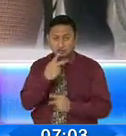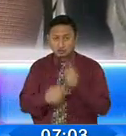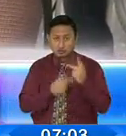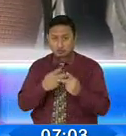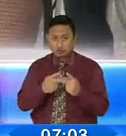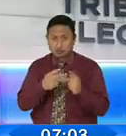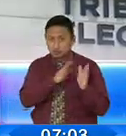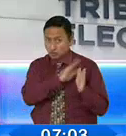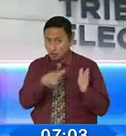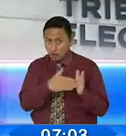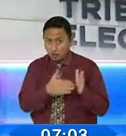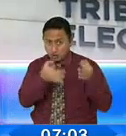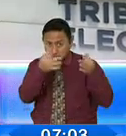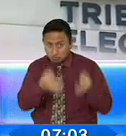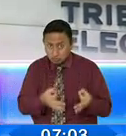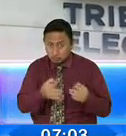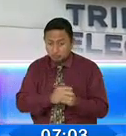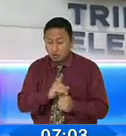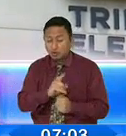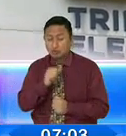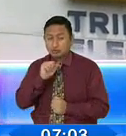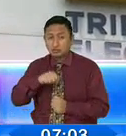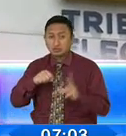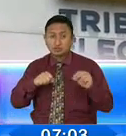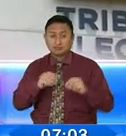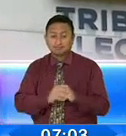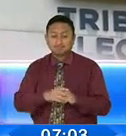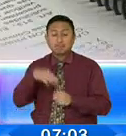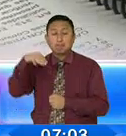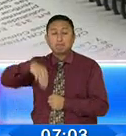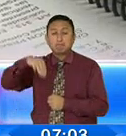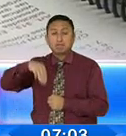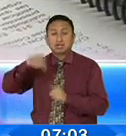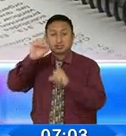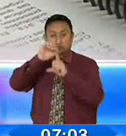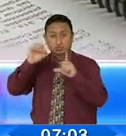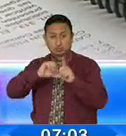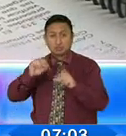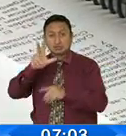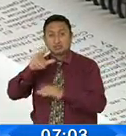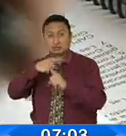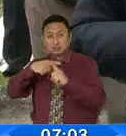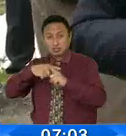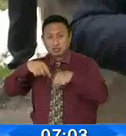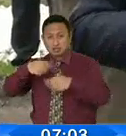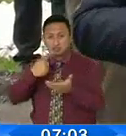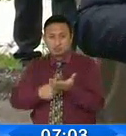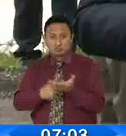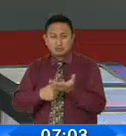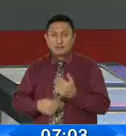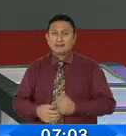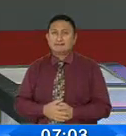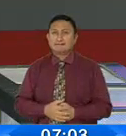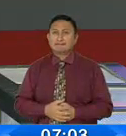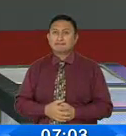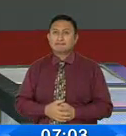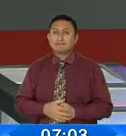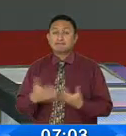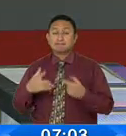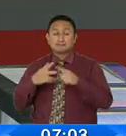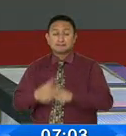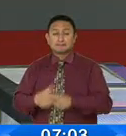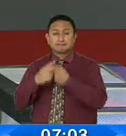remoción. La audiencia se realizará vía telemática este martes a las 15:30. Y arrancó el proceso